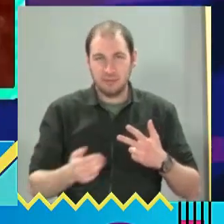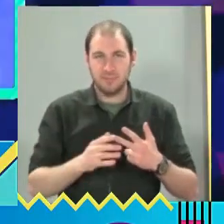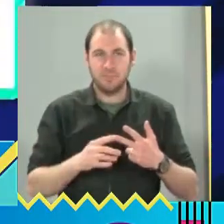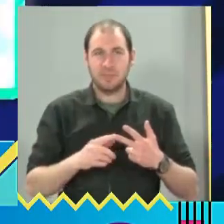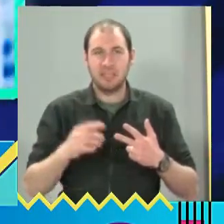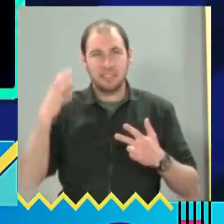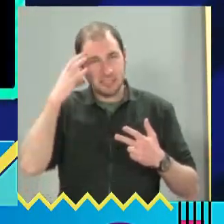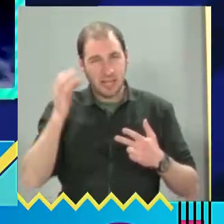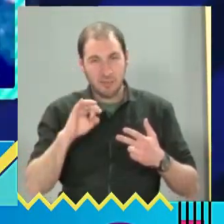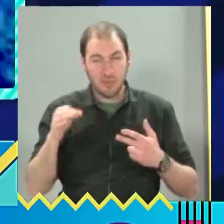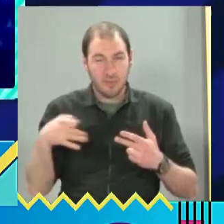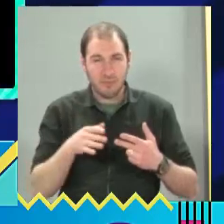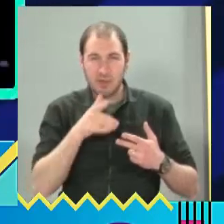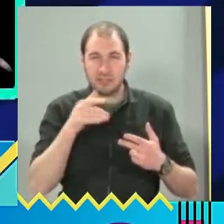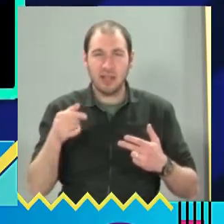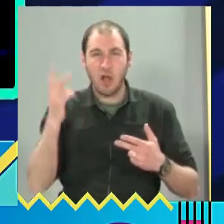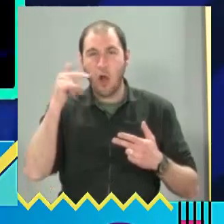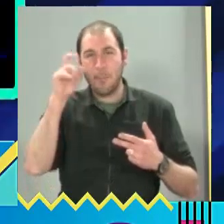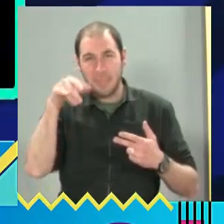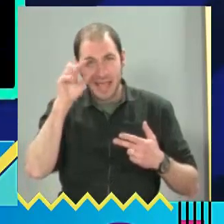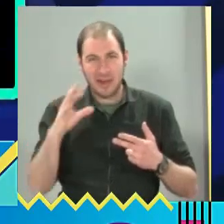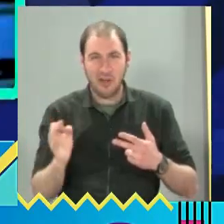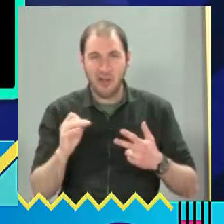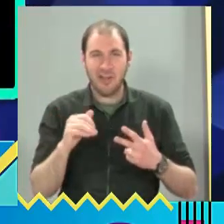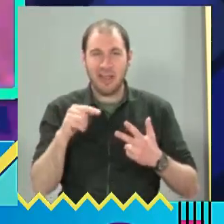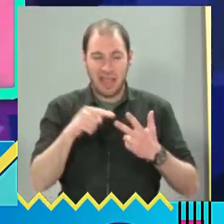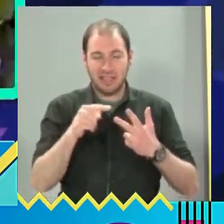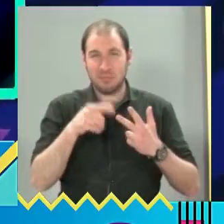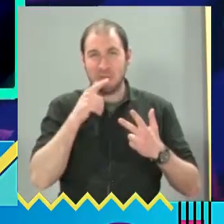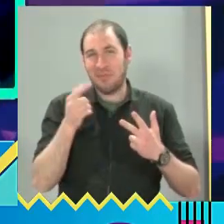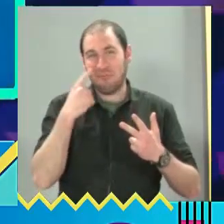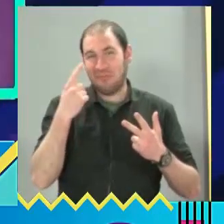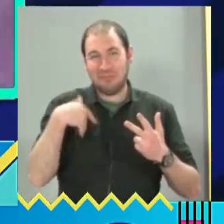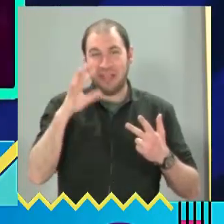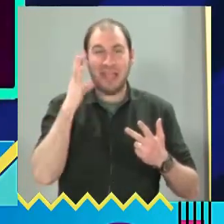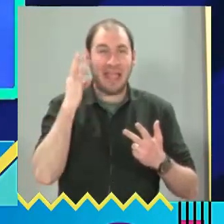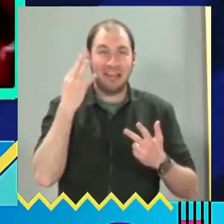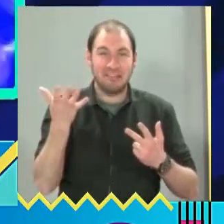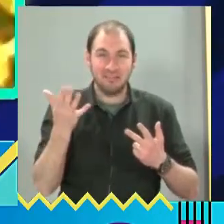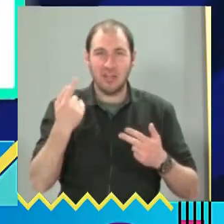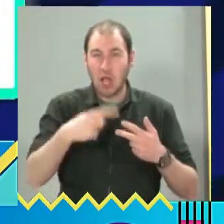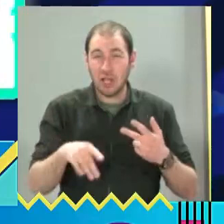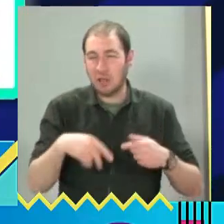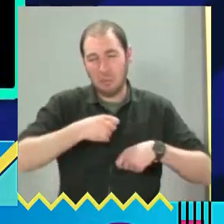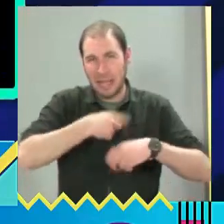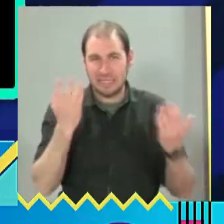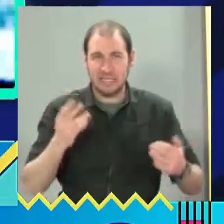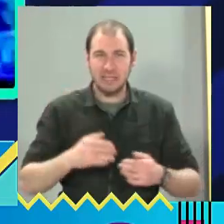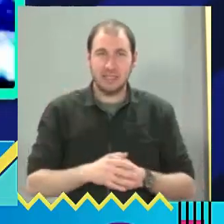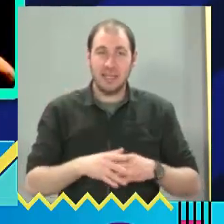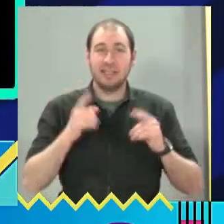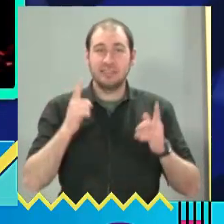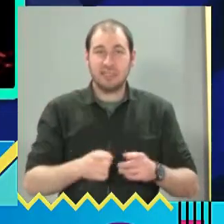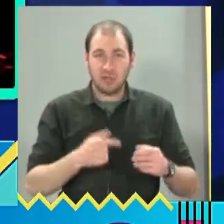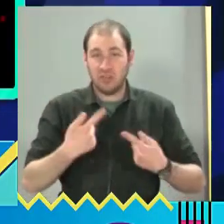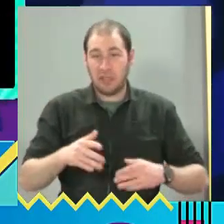un cerebrito reptiliano, que es el Homero Simpson. Ese, con tal de sobrevivir, va a hacer todo lo que sea posible, inclusive